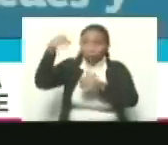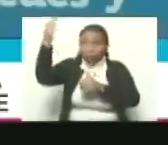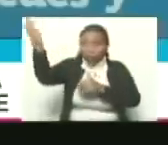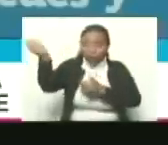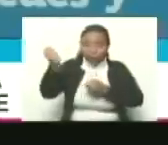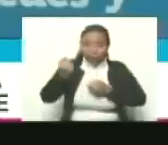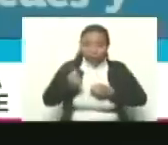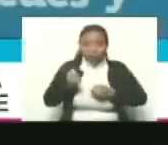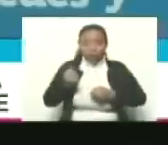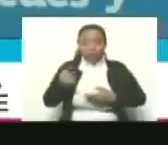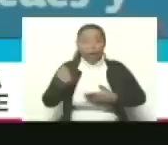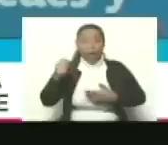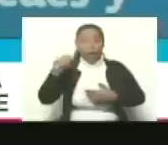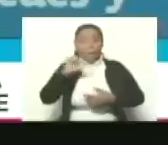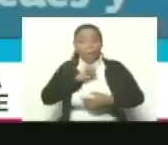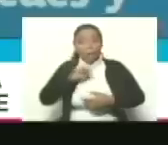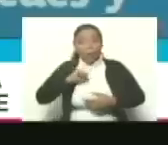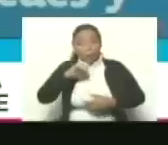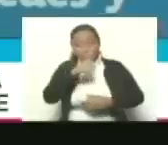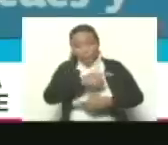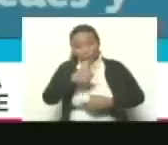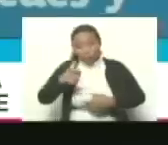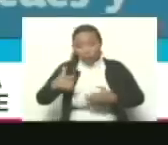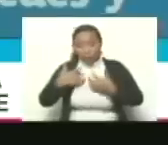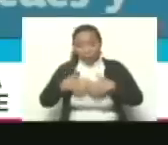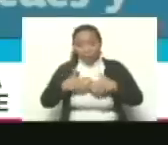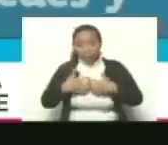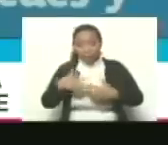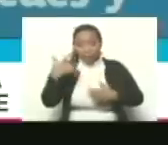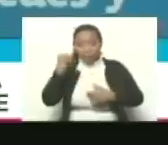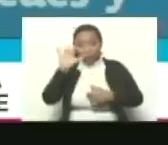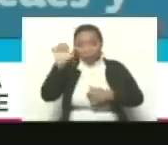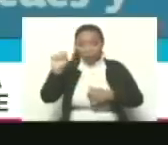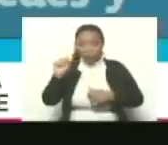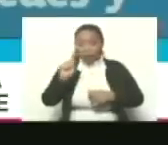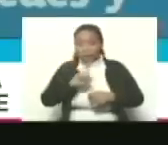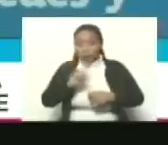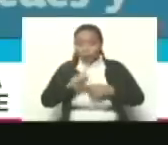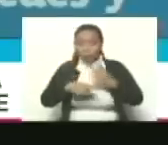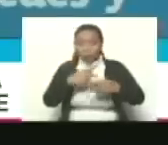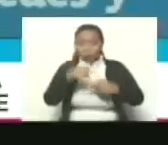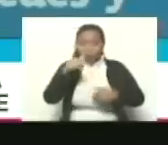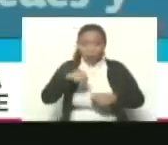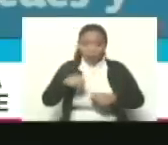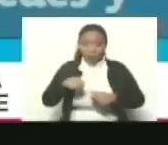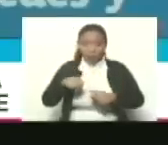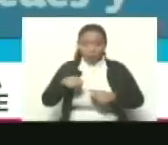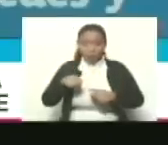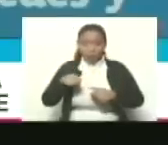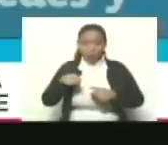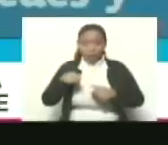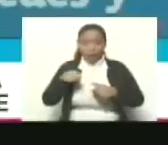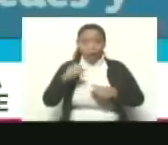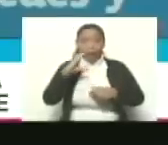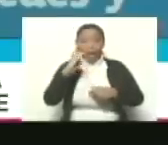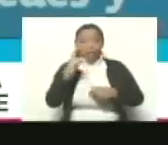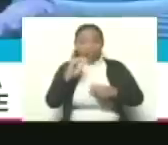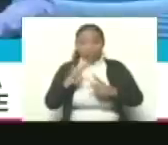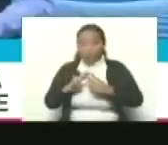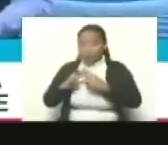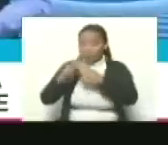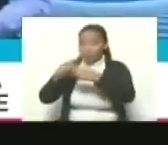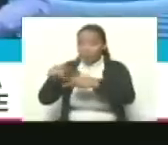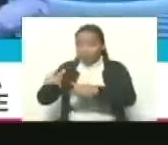los privados que no se producen aquí. Ya no es Cadivi que le da $2, petrodólares del